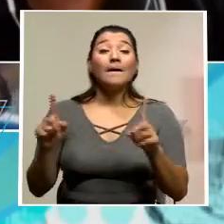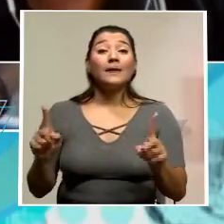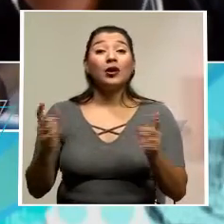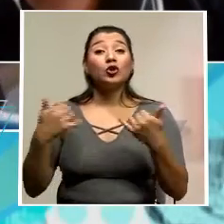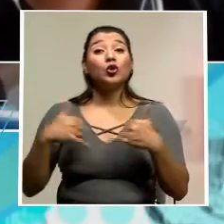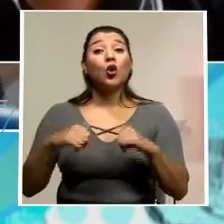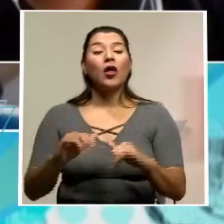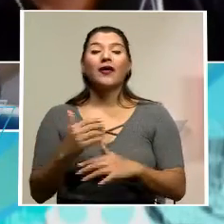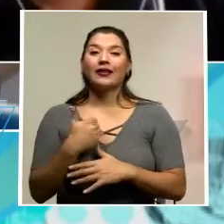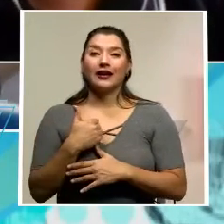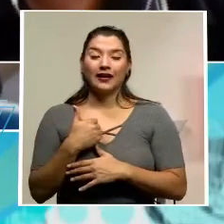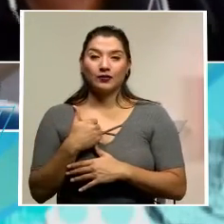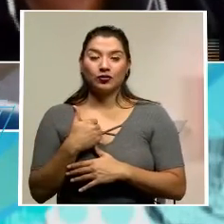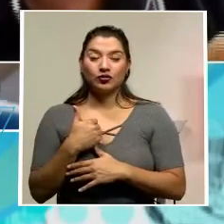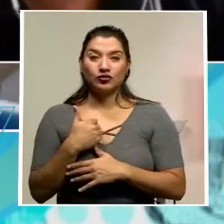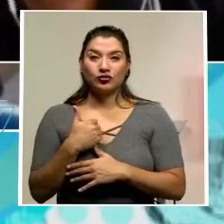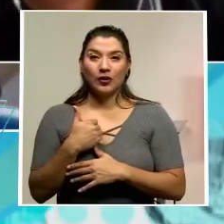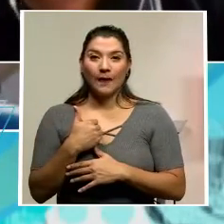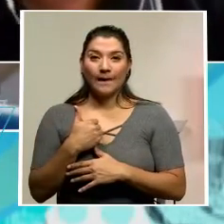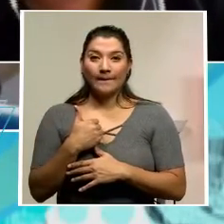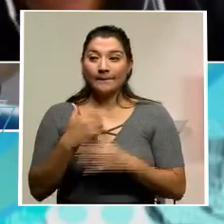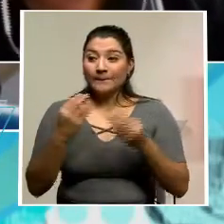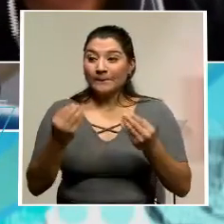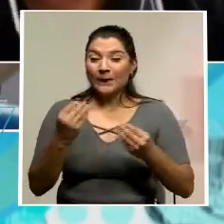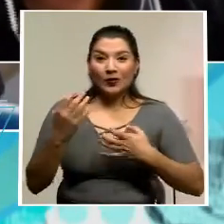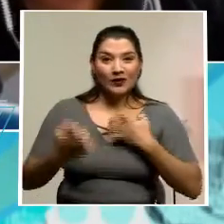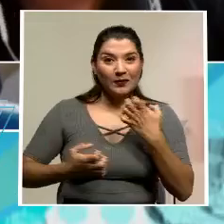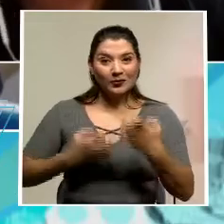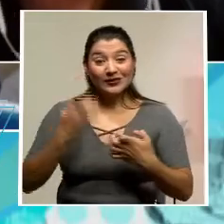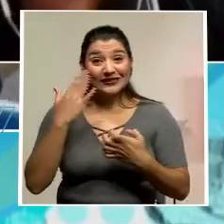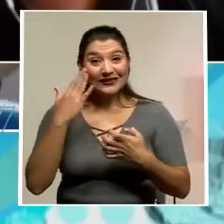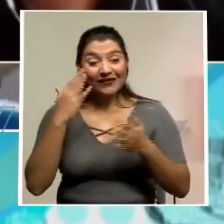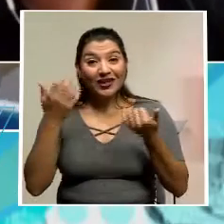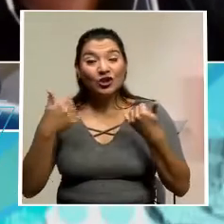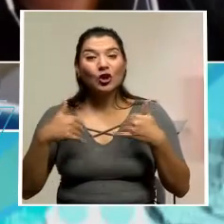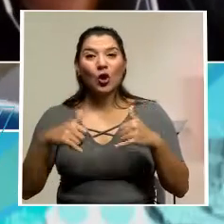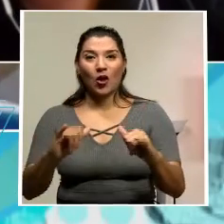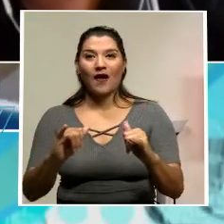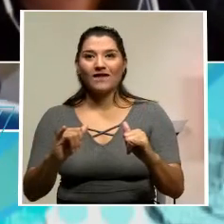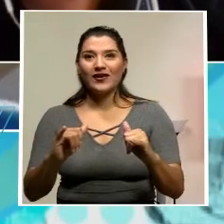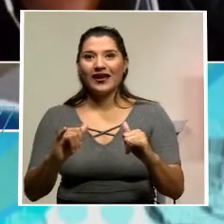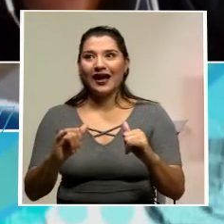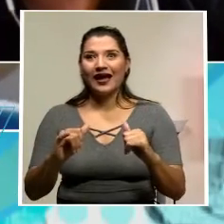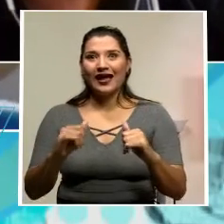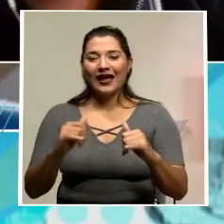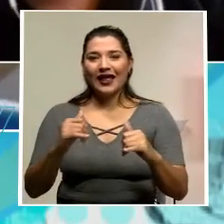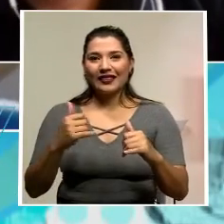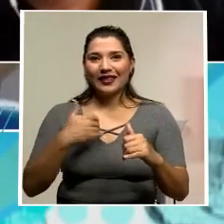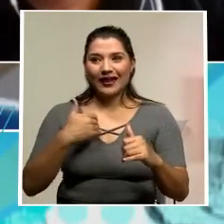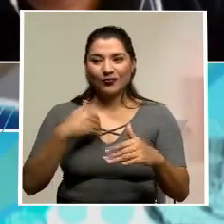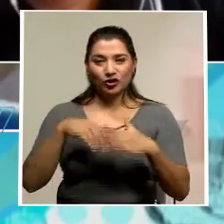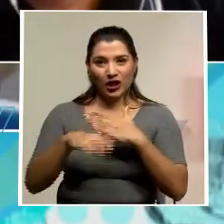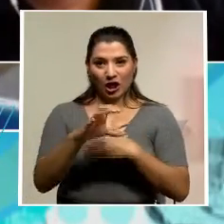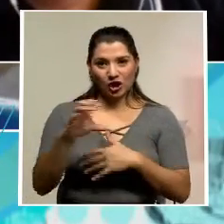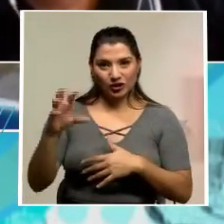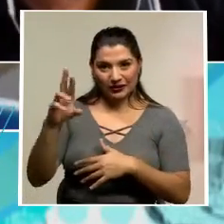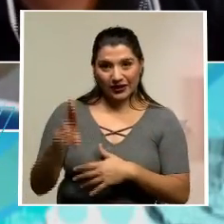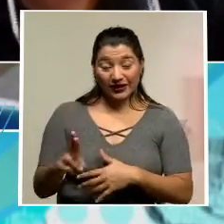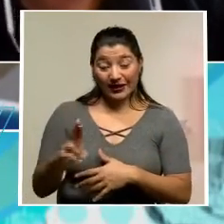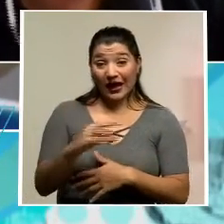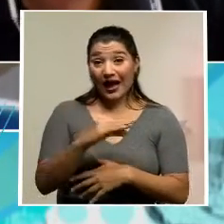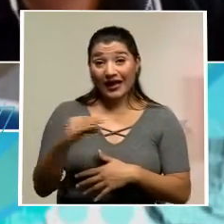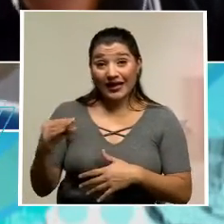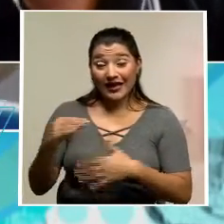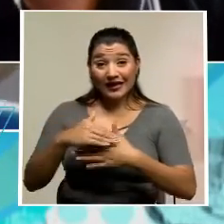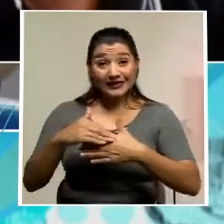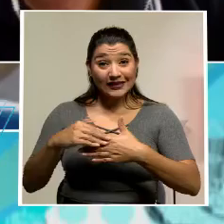tenemos es muy emocionante saber que todavía se encuentra en aguas costarricenses, y la zona